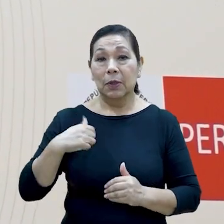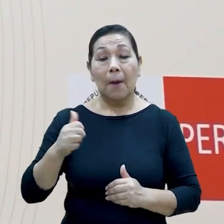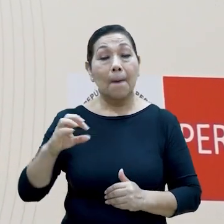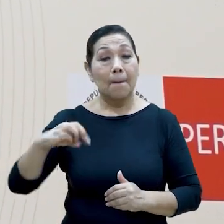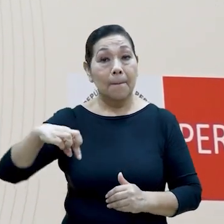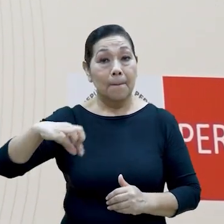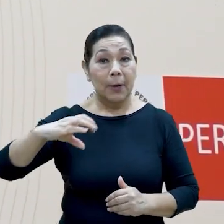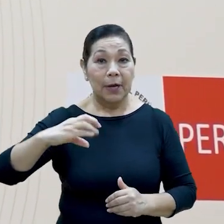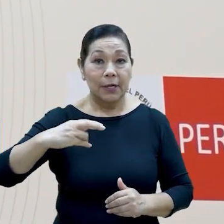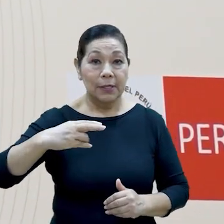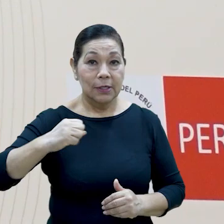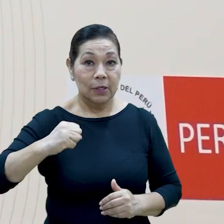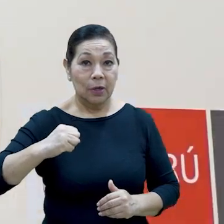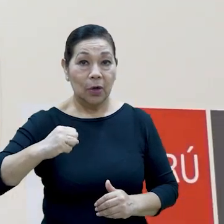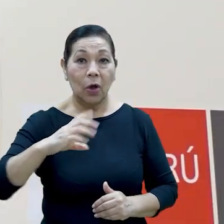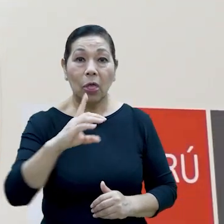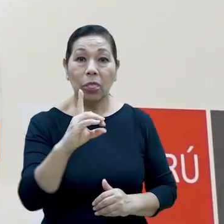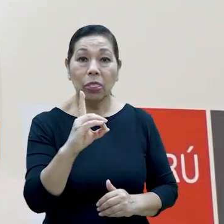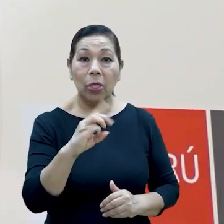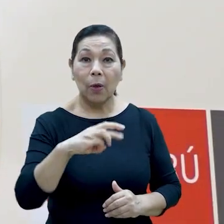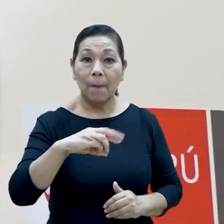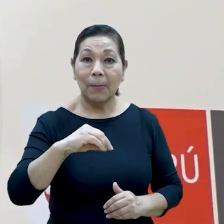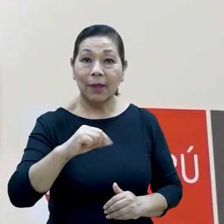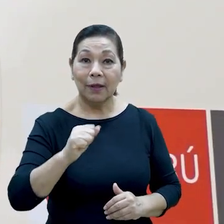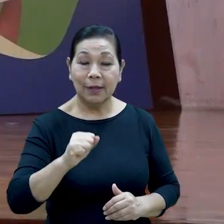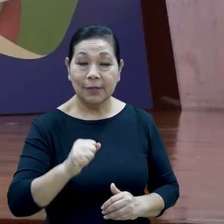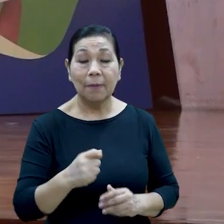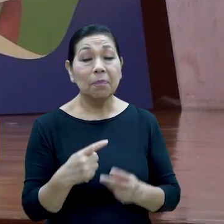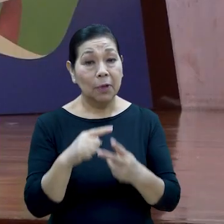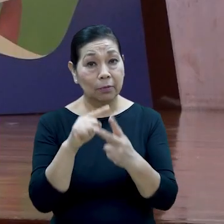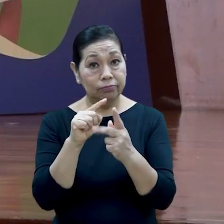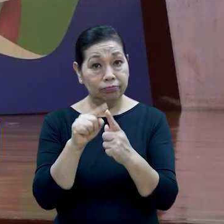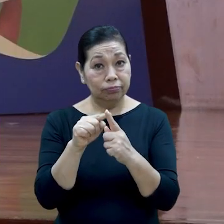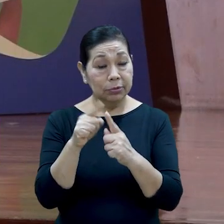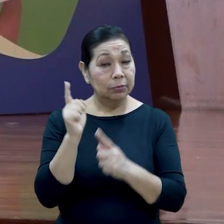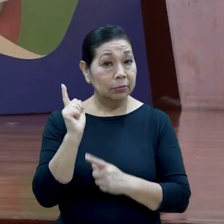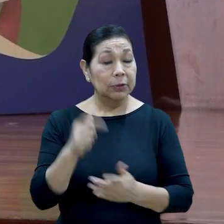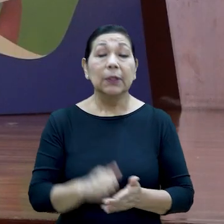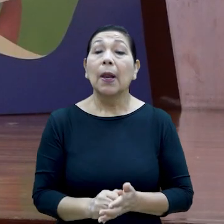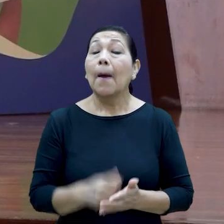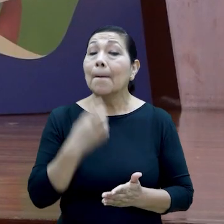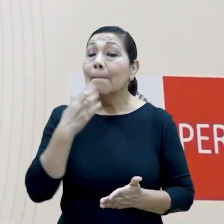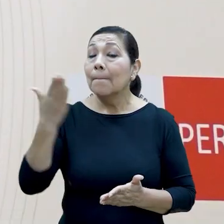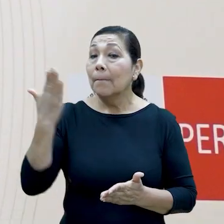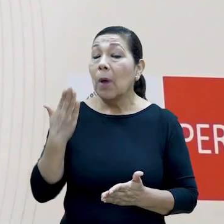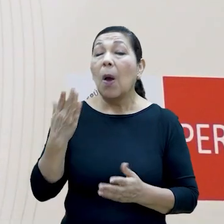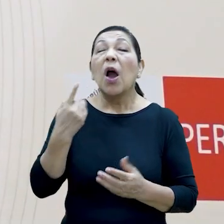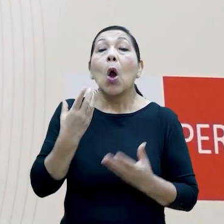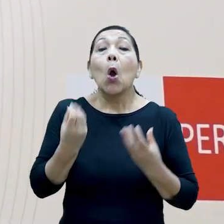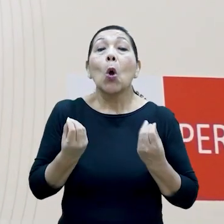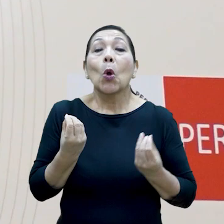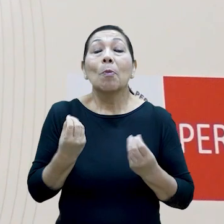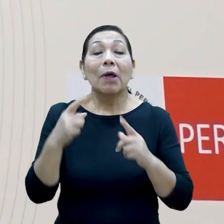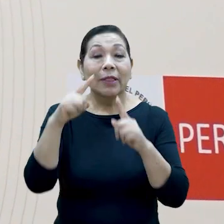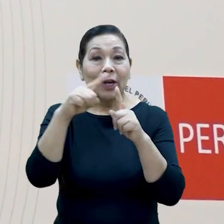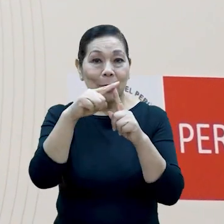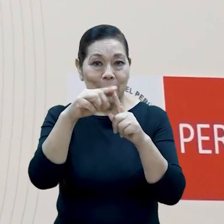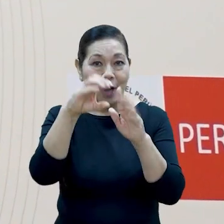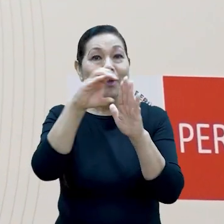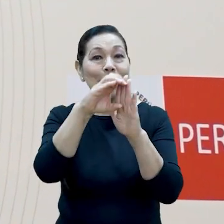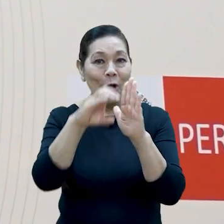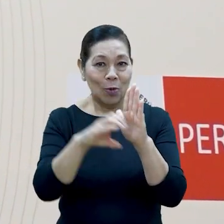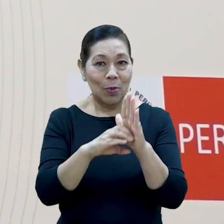magistrados Luz Pacheco Serga y Helder Domínguez Haro. La primera en exponer fue la presidenta en funciones del